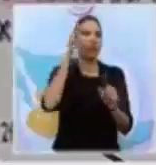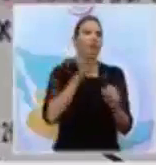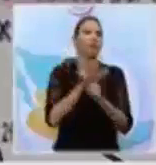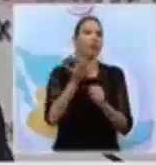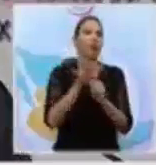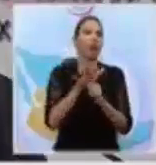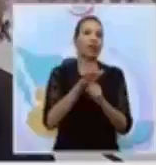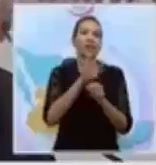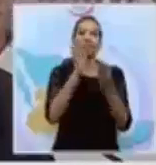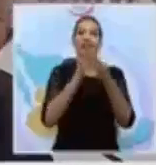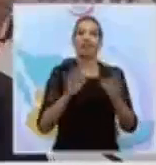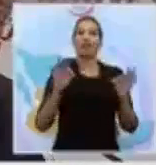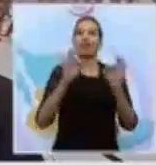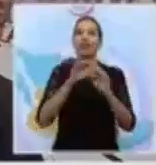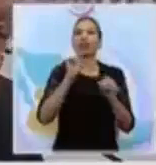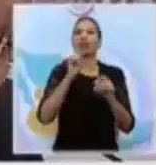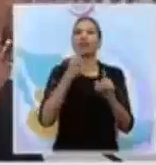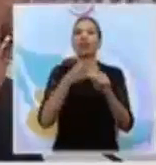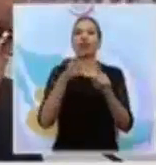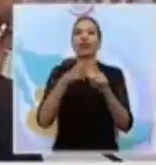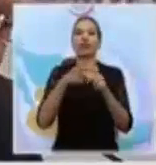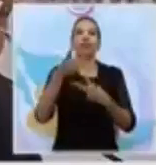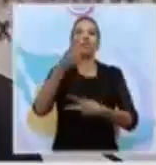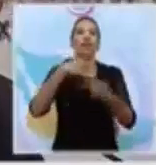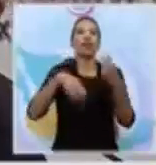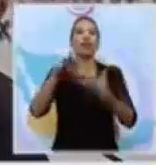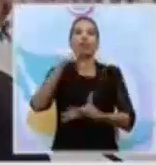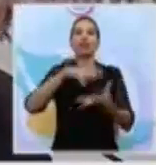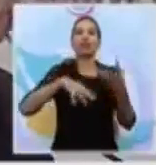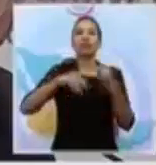son regulación democrática de los mercados,